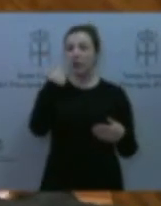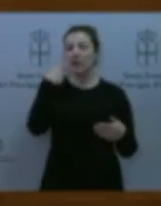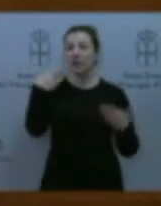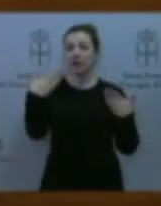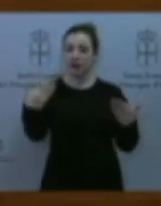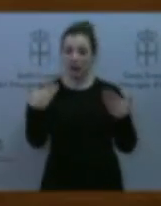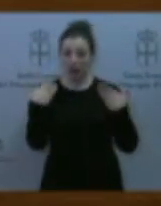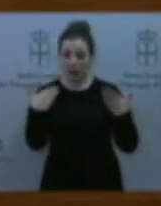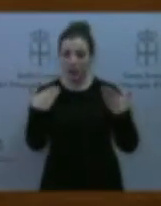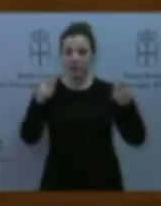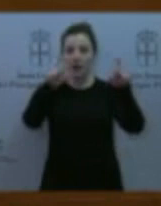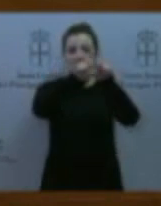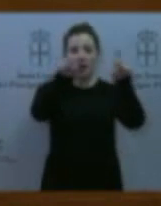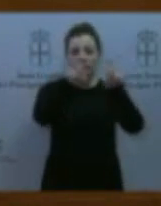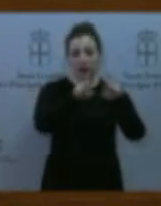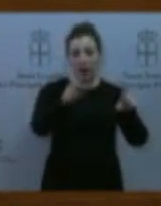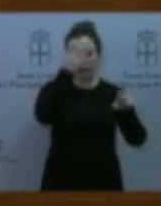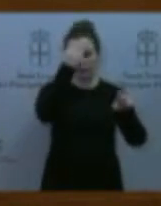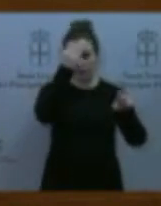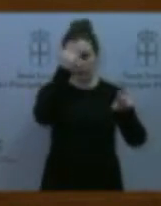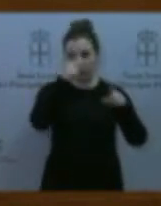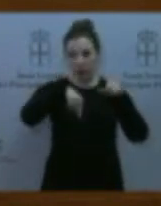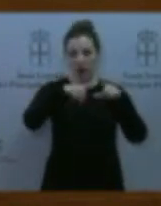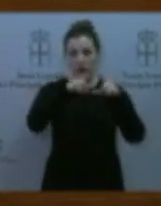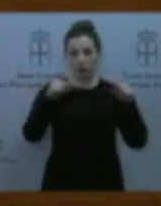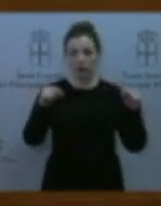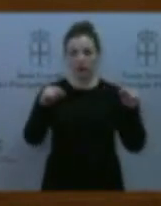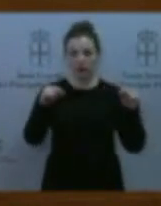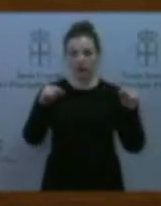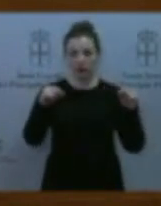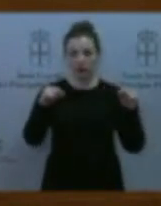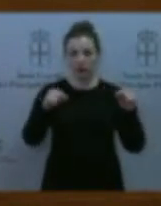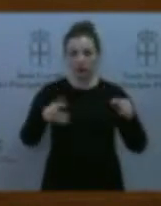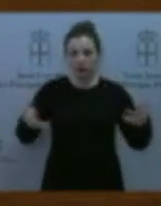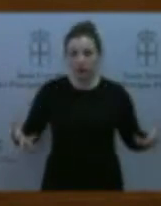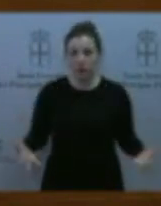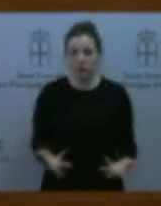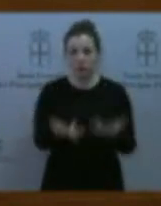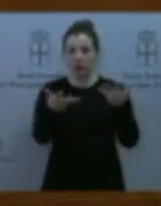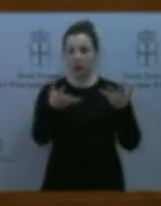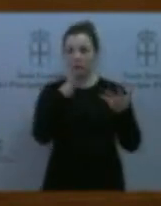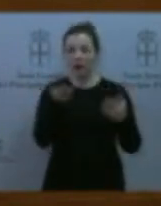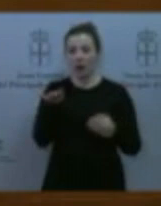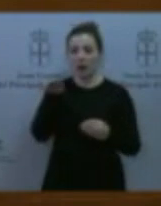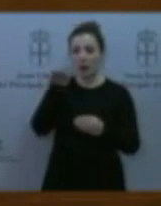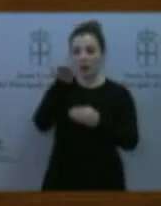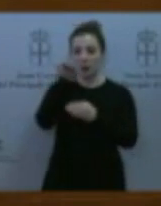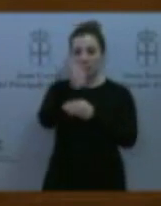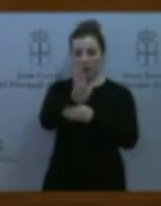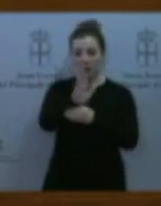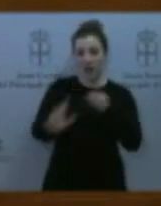de Asturias el empuje para que se presentara la ley, su participación en